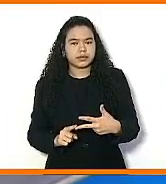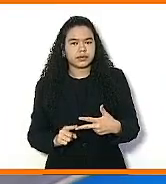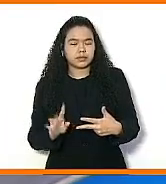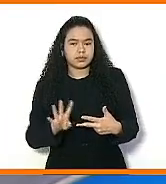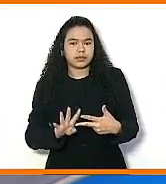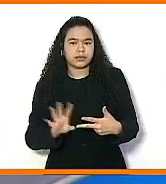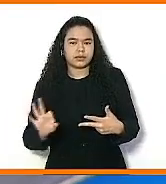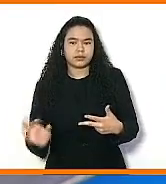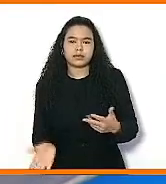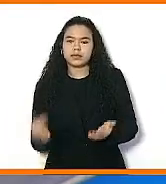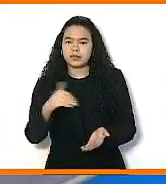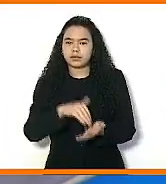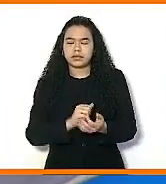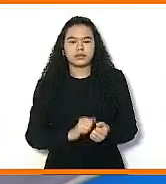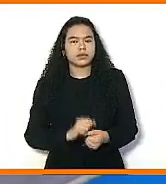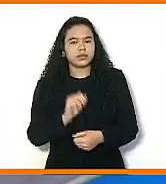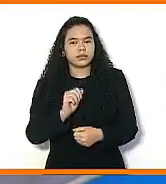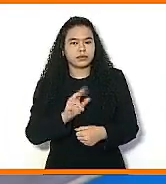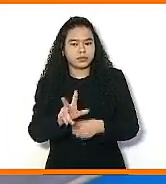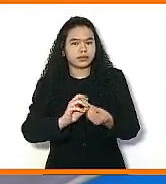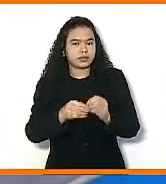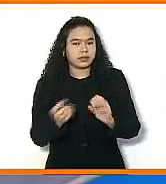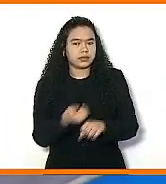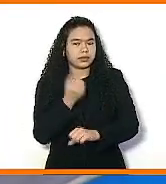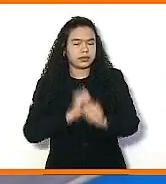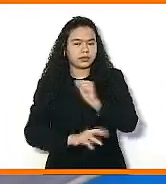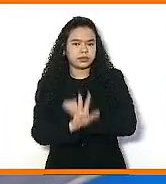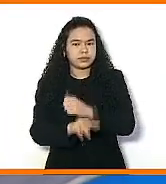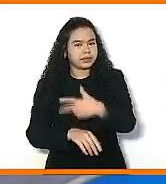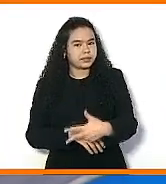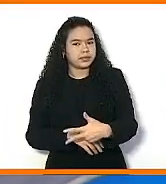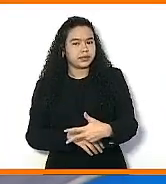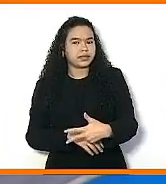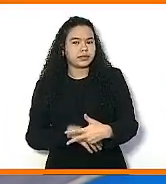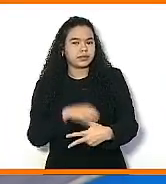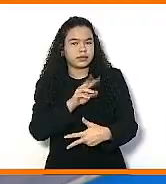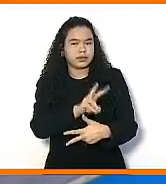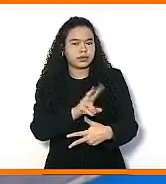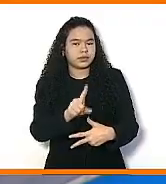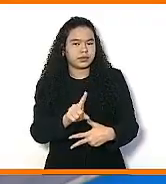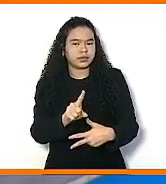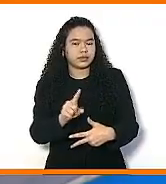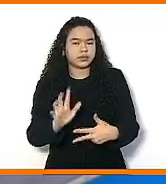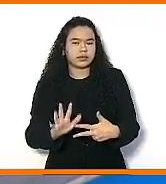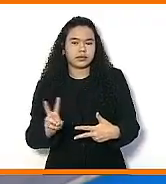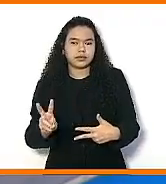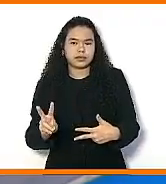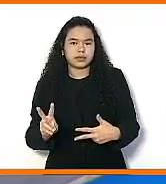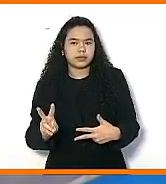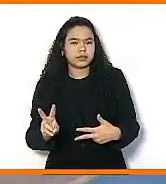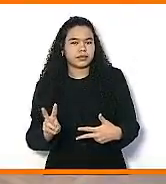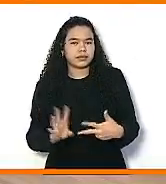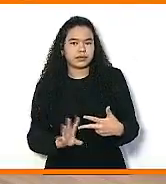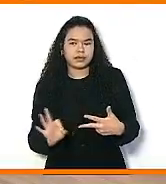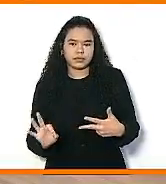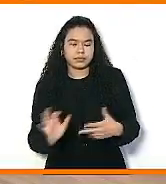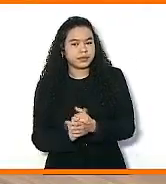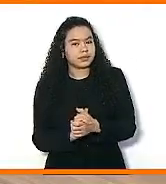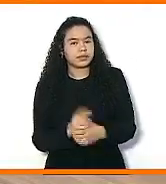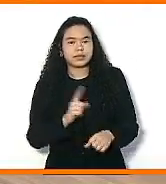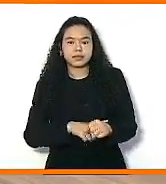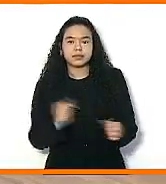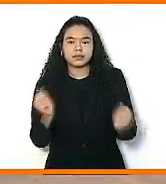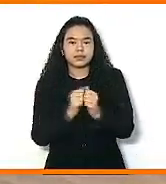49 con mucho gusto repito los números favorecidos para pk 321 52 y 49 ahora